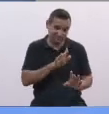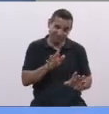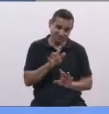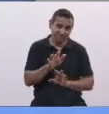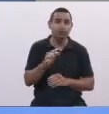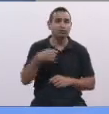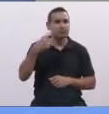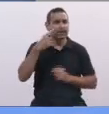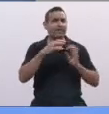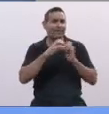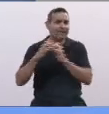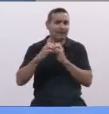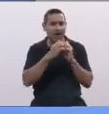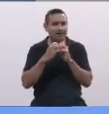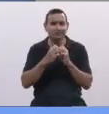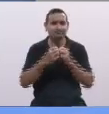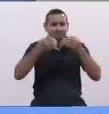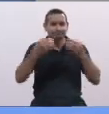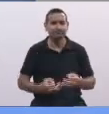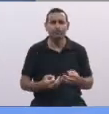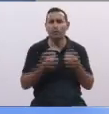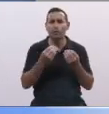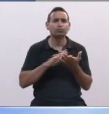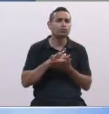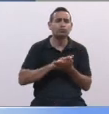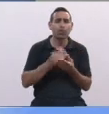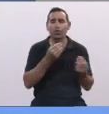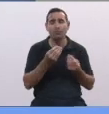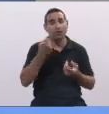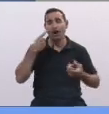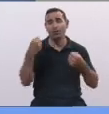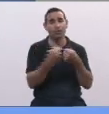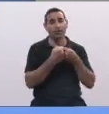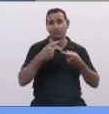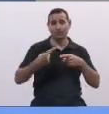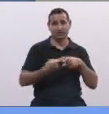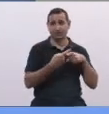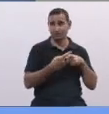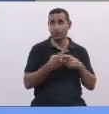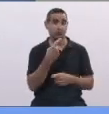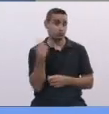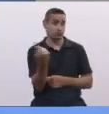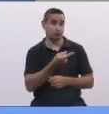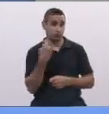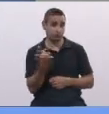Yo creo que el debate se tiene que dar y la salida es un acuerdo político. Y nosotros,